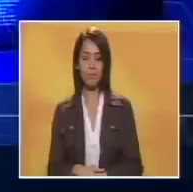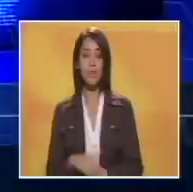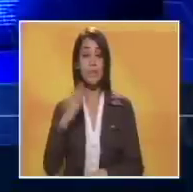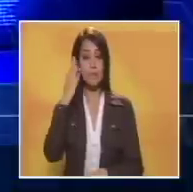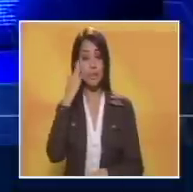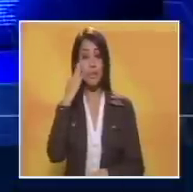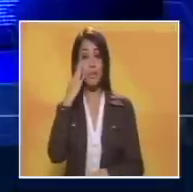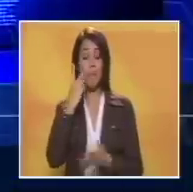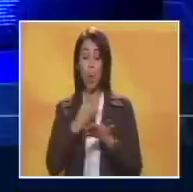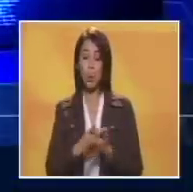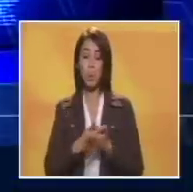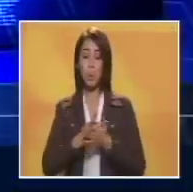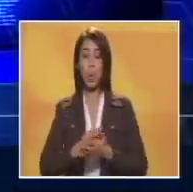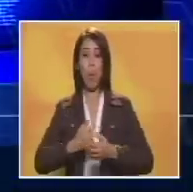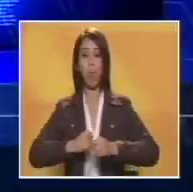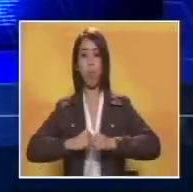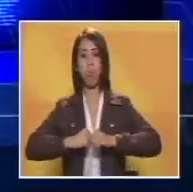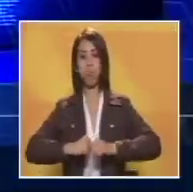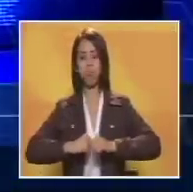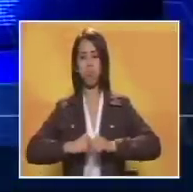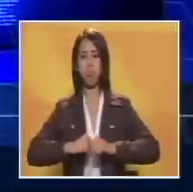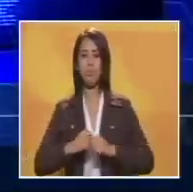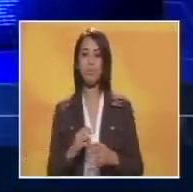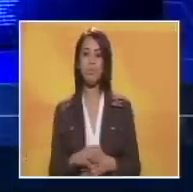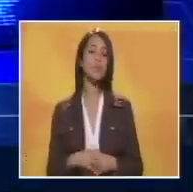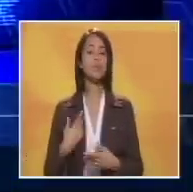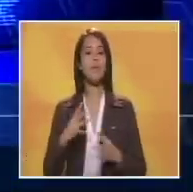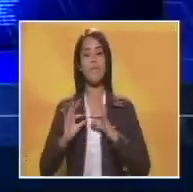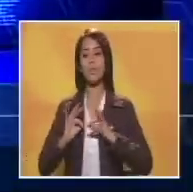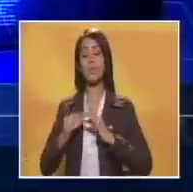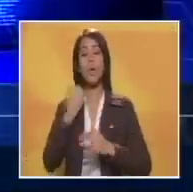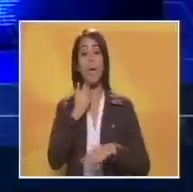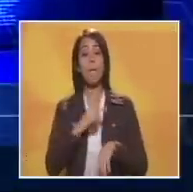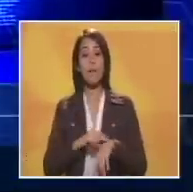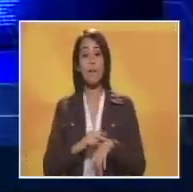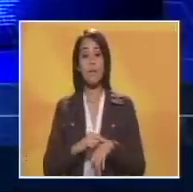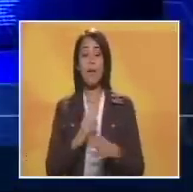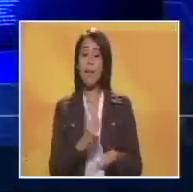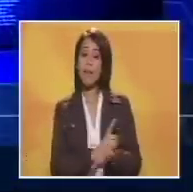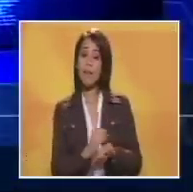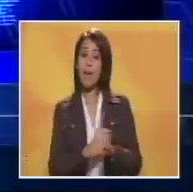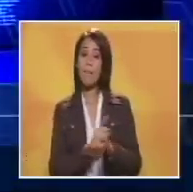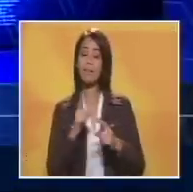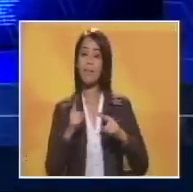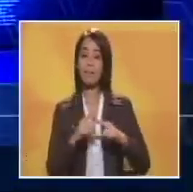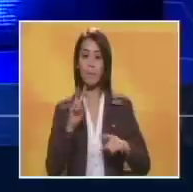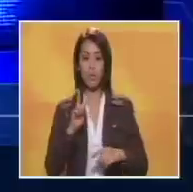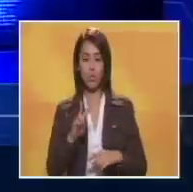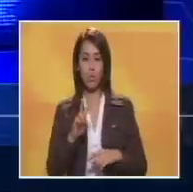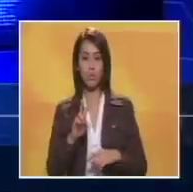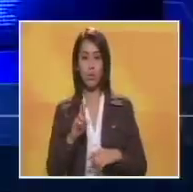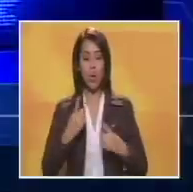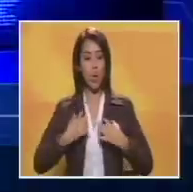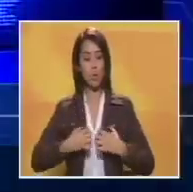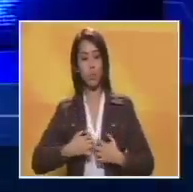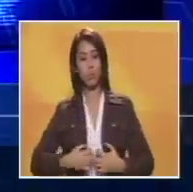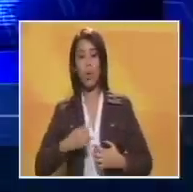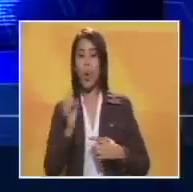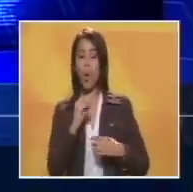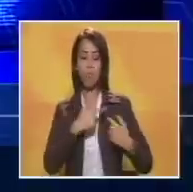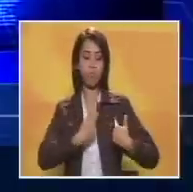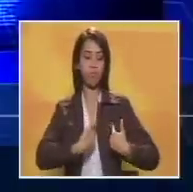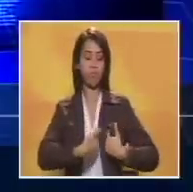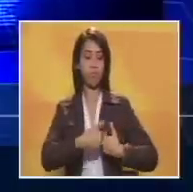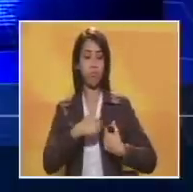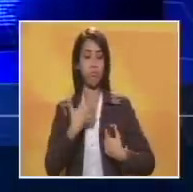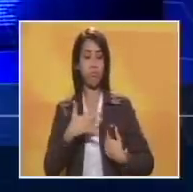Sabemos que al sobrepeso y a la obesidad se asocian afecciones médicas graves como diabetes tipo 2, presión arterial alta o problemas